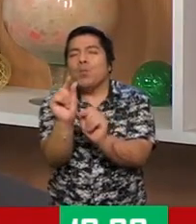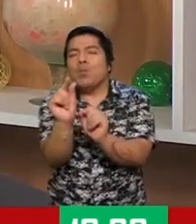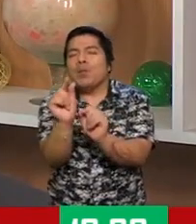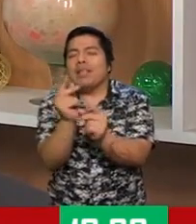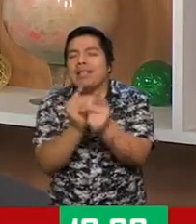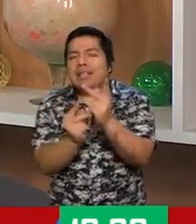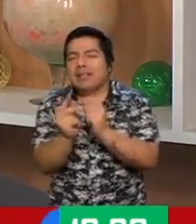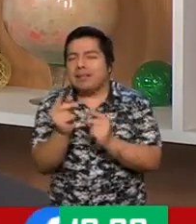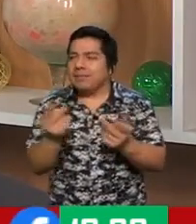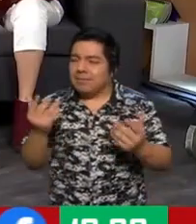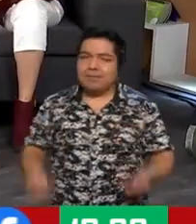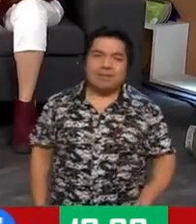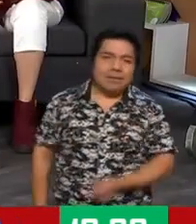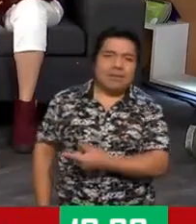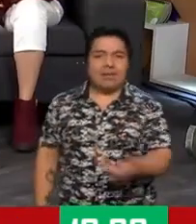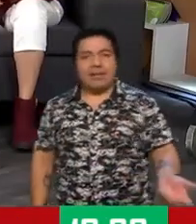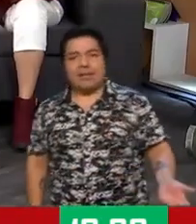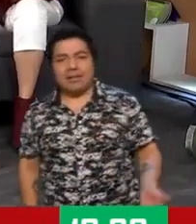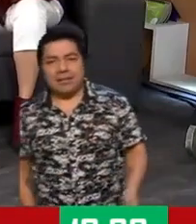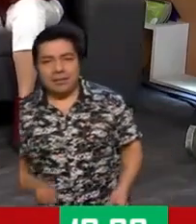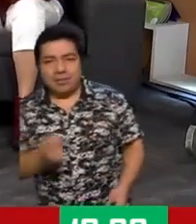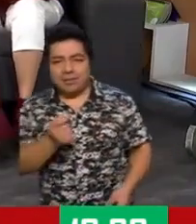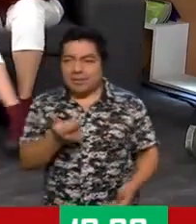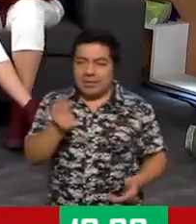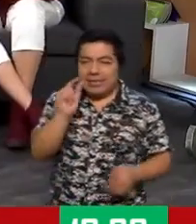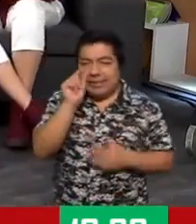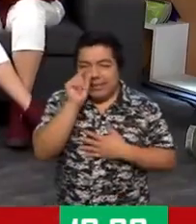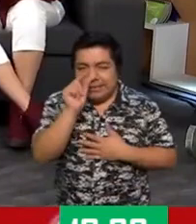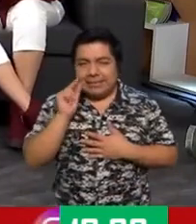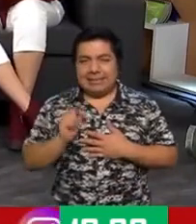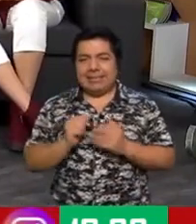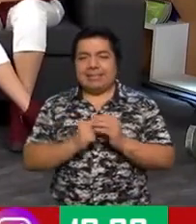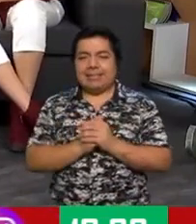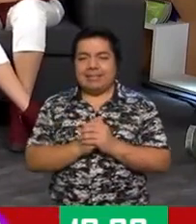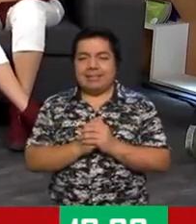¿cómo de veras? No me la pongan nerviosa, está bien nerviosa. Un cachito.